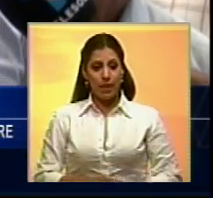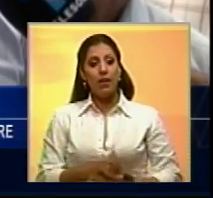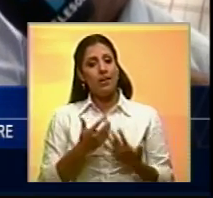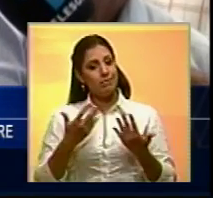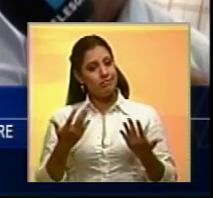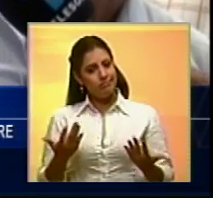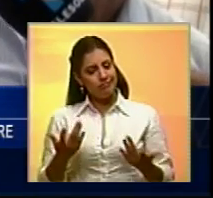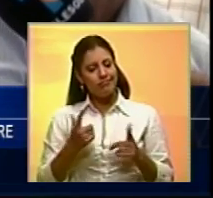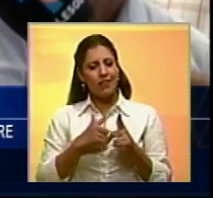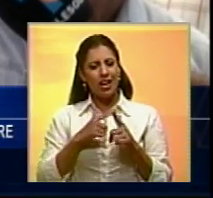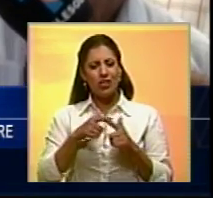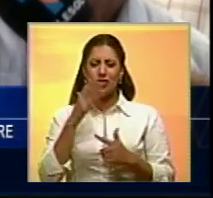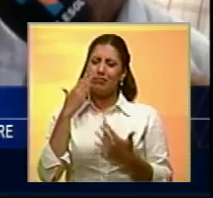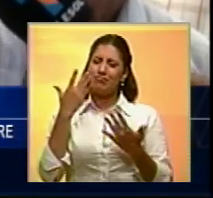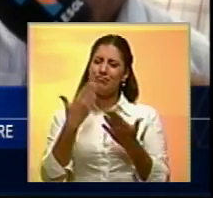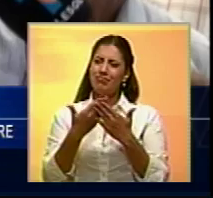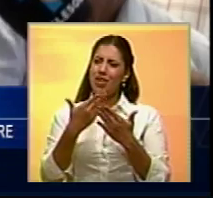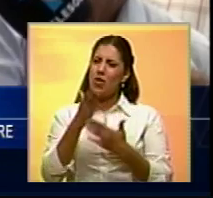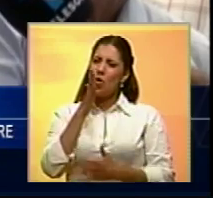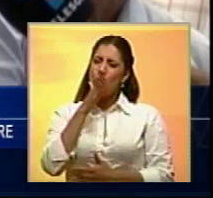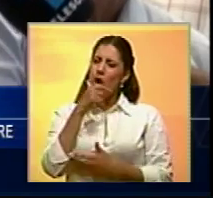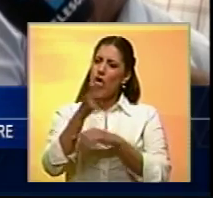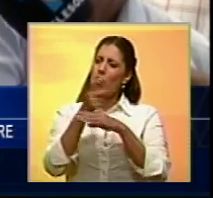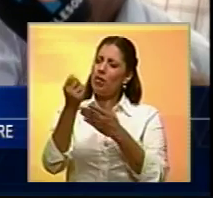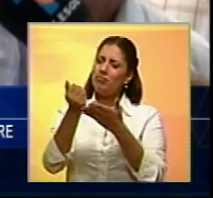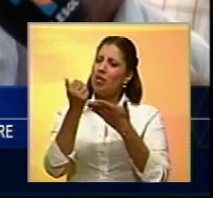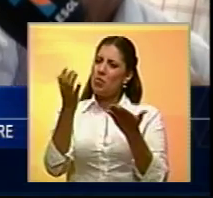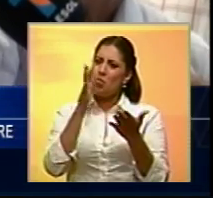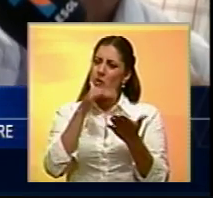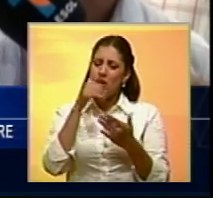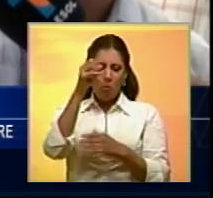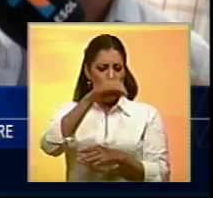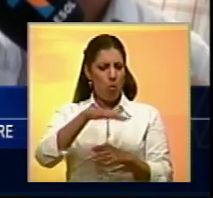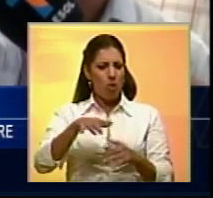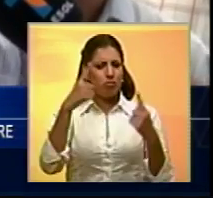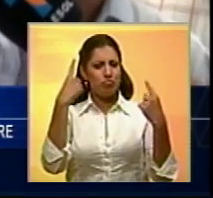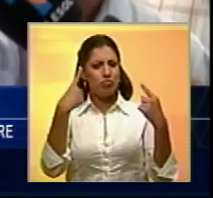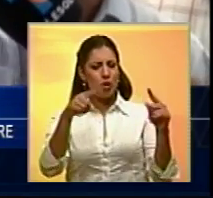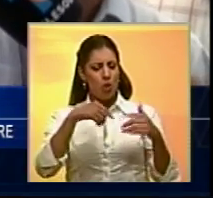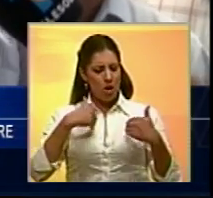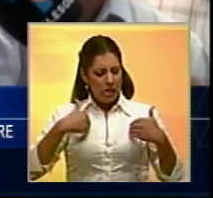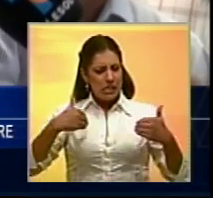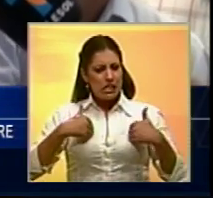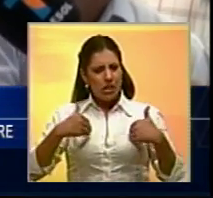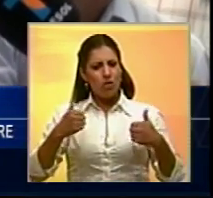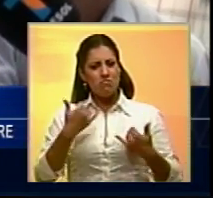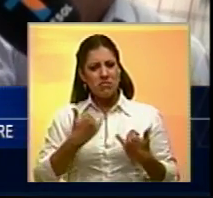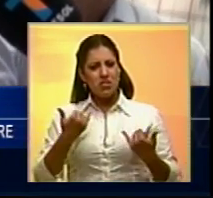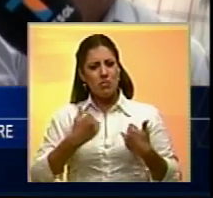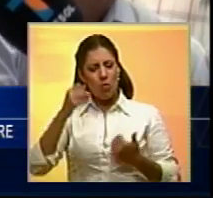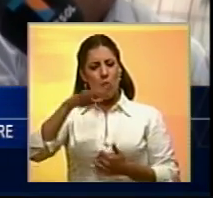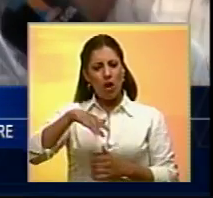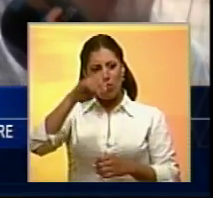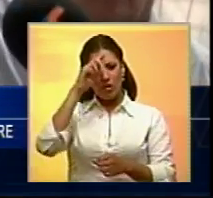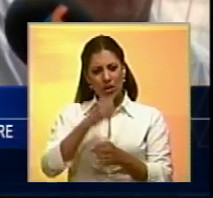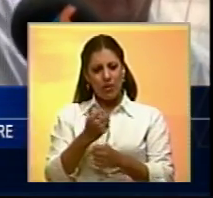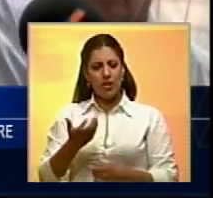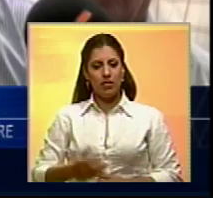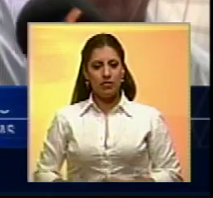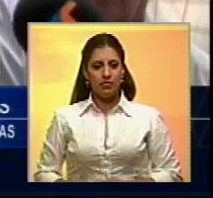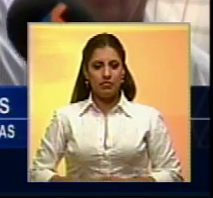Entonces, esto hace ver que no tenemos gobierno. El pueblo está atendiendo sus problemas por sus propios medios.